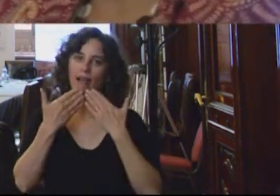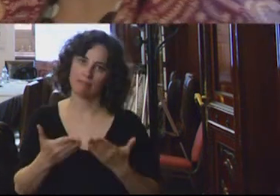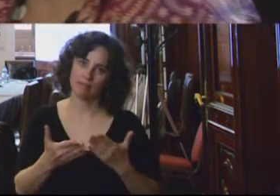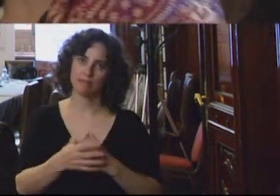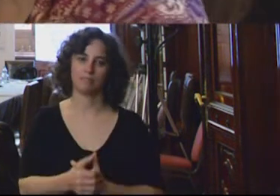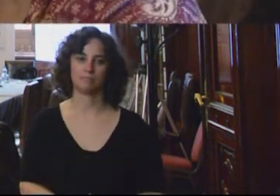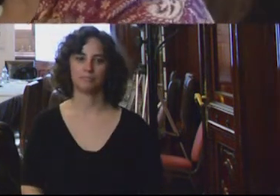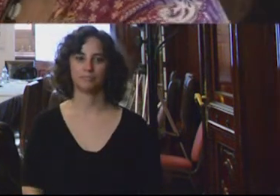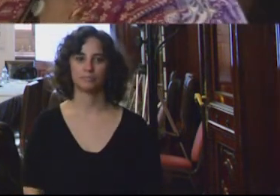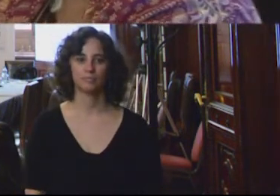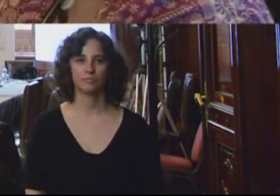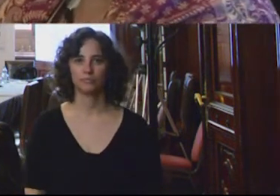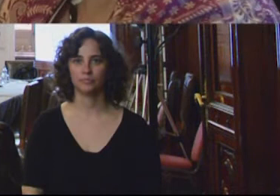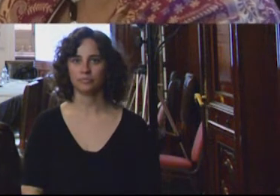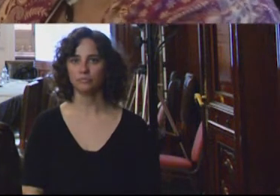presidenta.